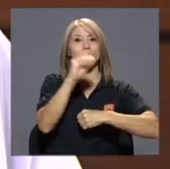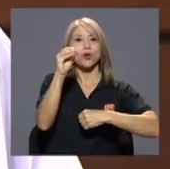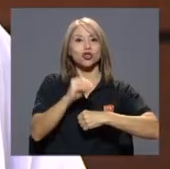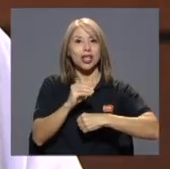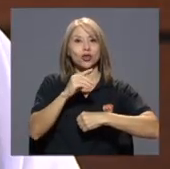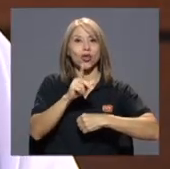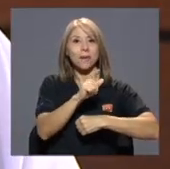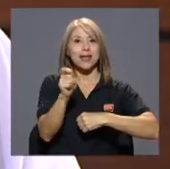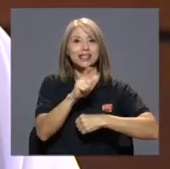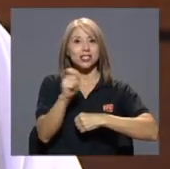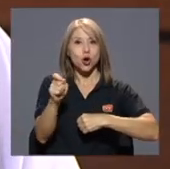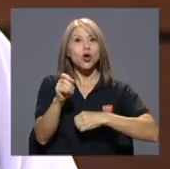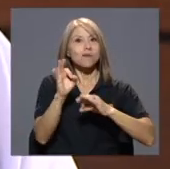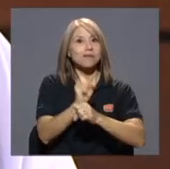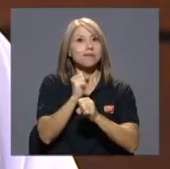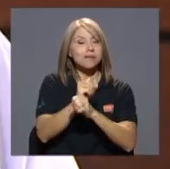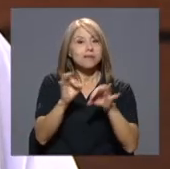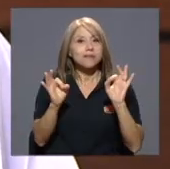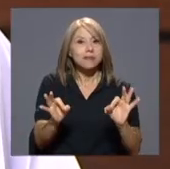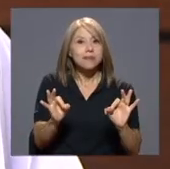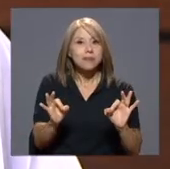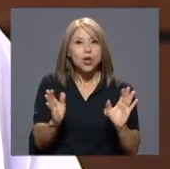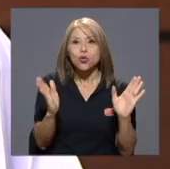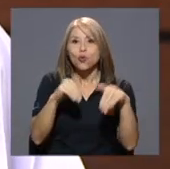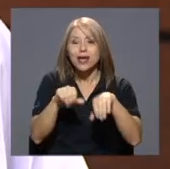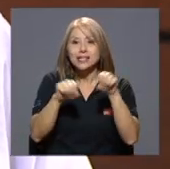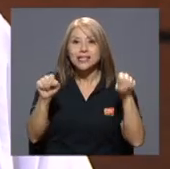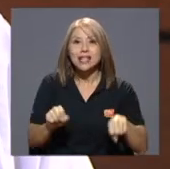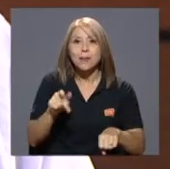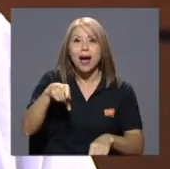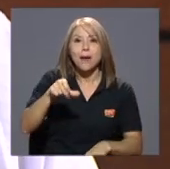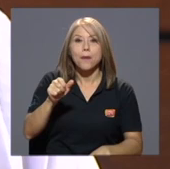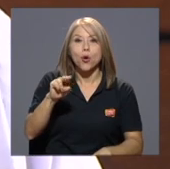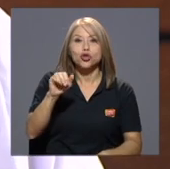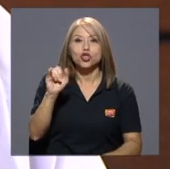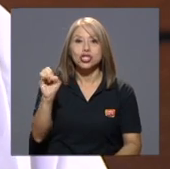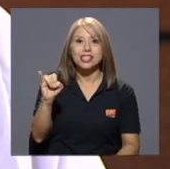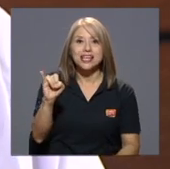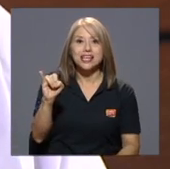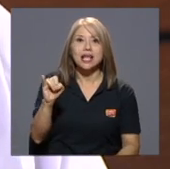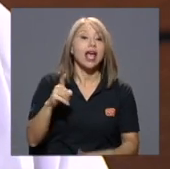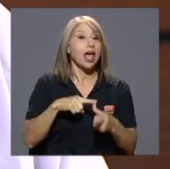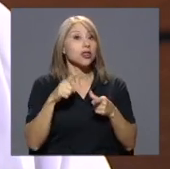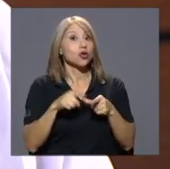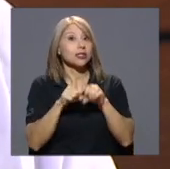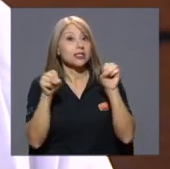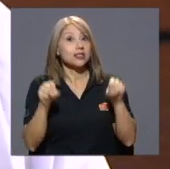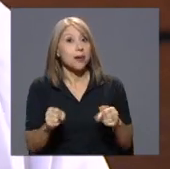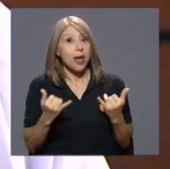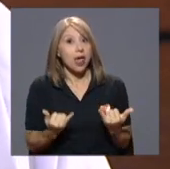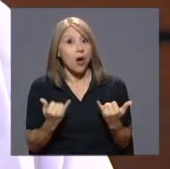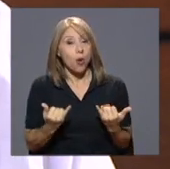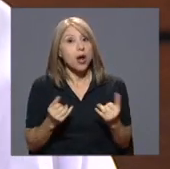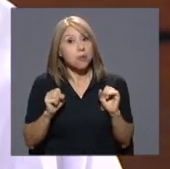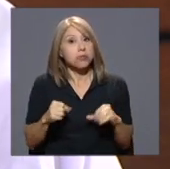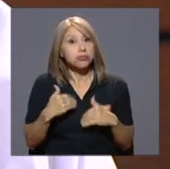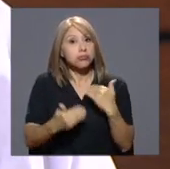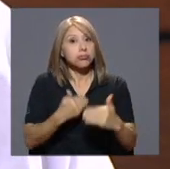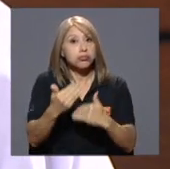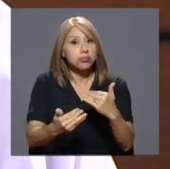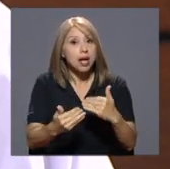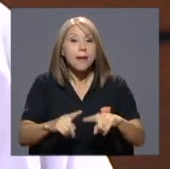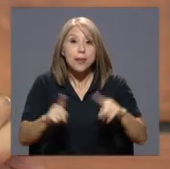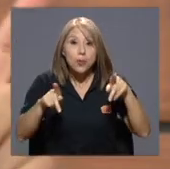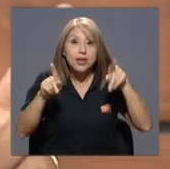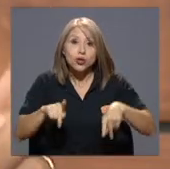Entonces, ese sistema de pensiones de lujo que tenemos en la actualidad sigue siendo sostenible de todo momento, no, siempre y cuando la persona haya cotizado